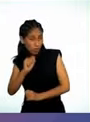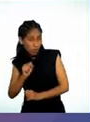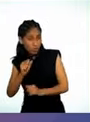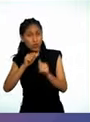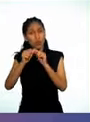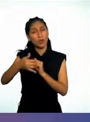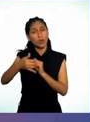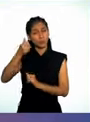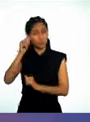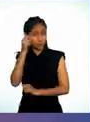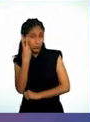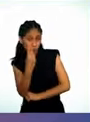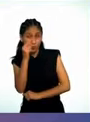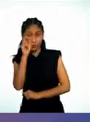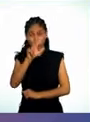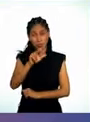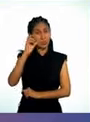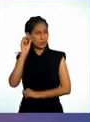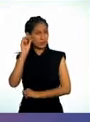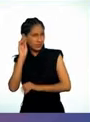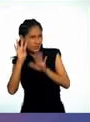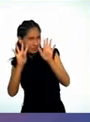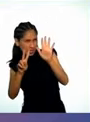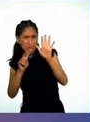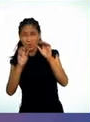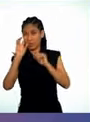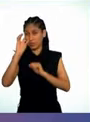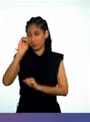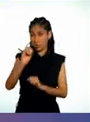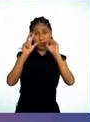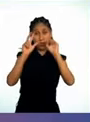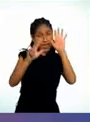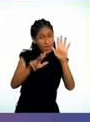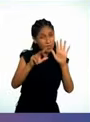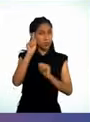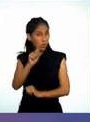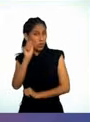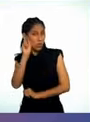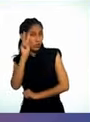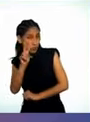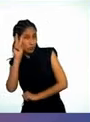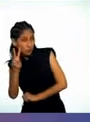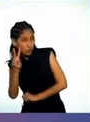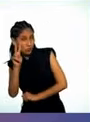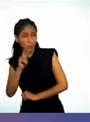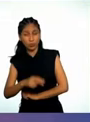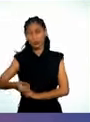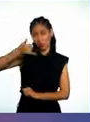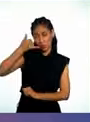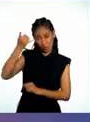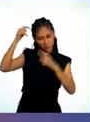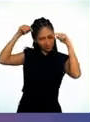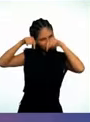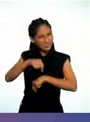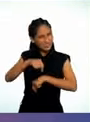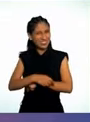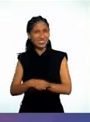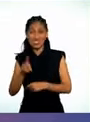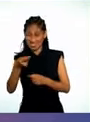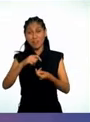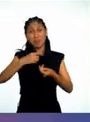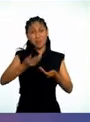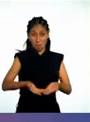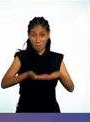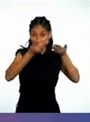seven siglo one two to call now we deliver in